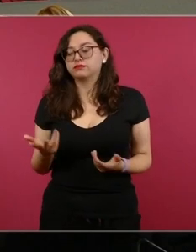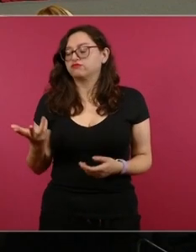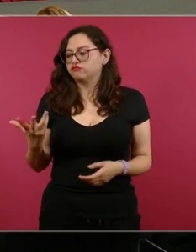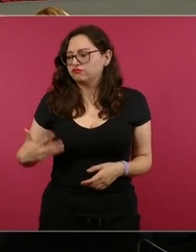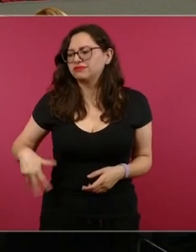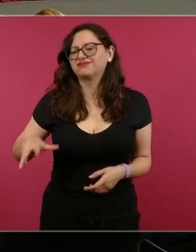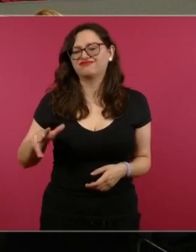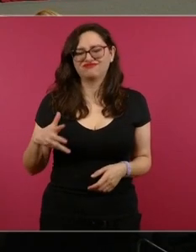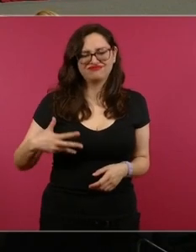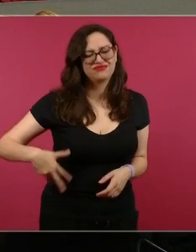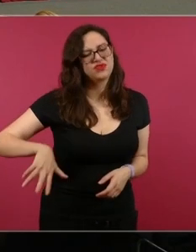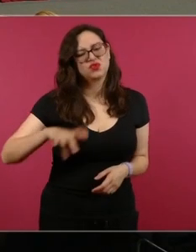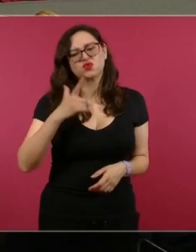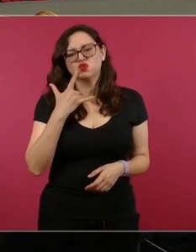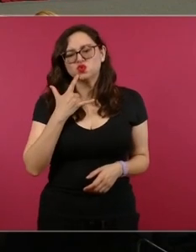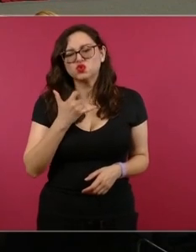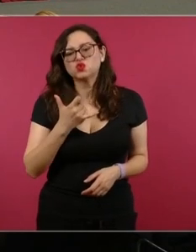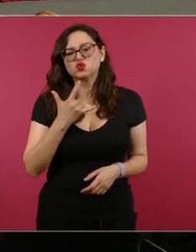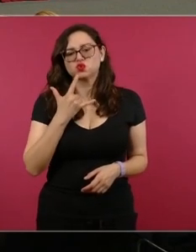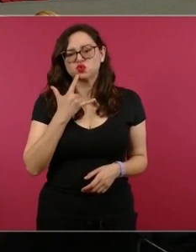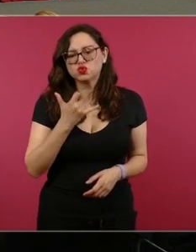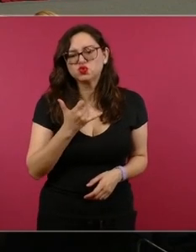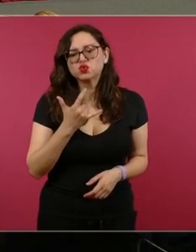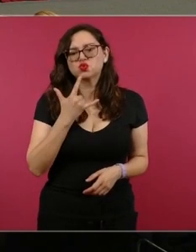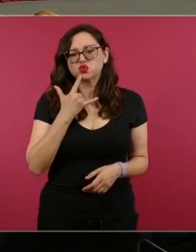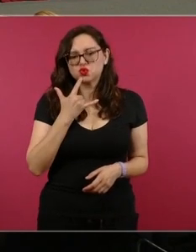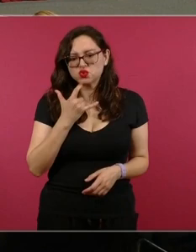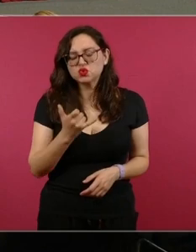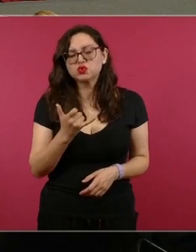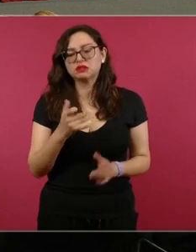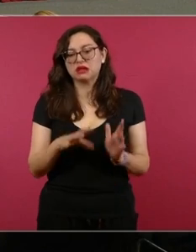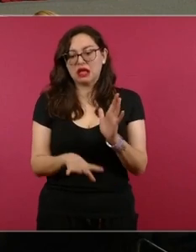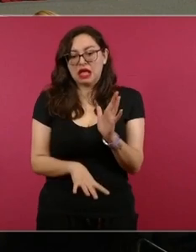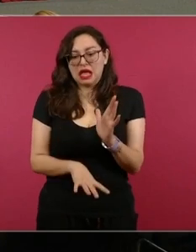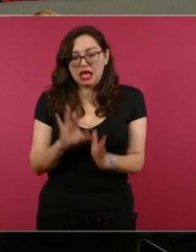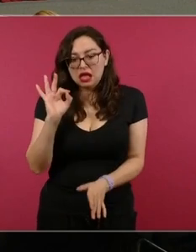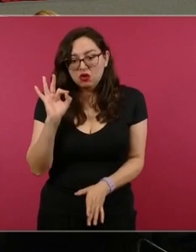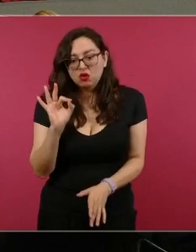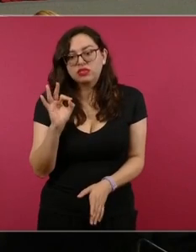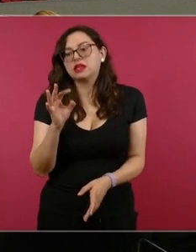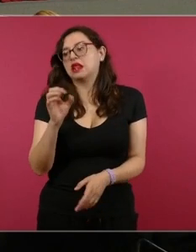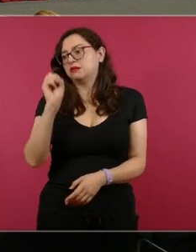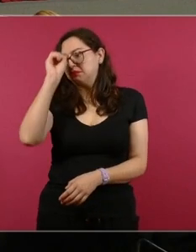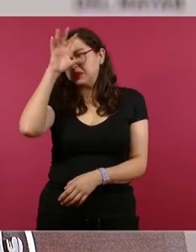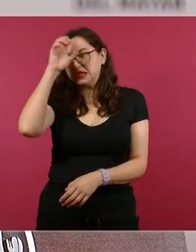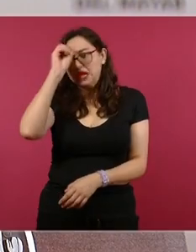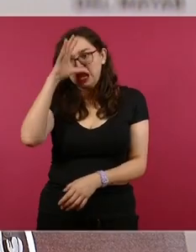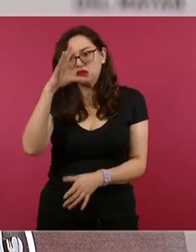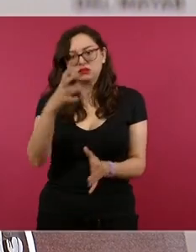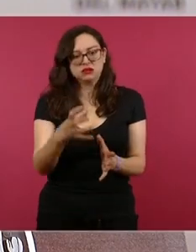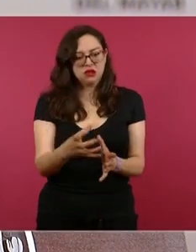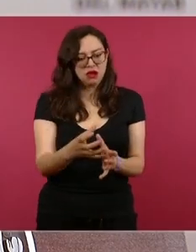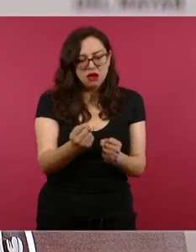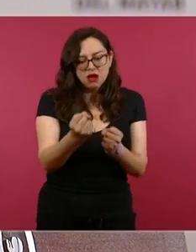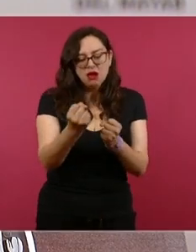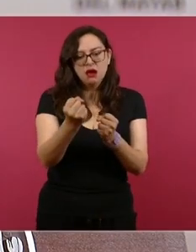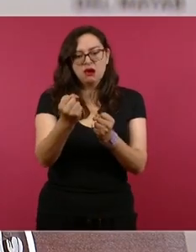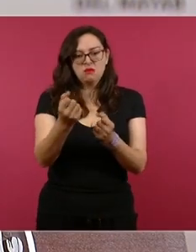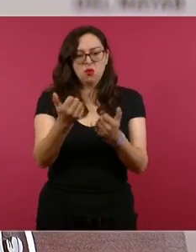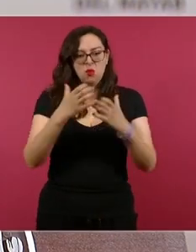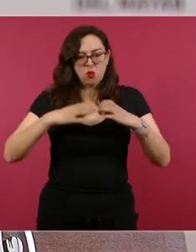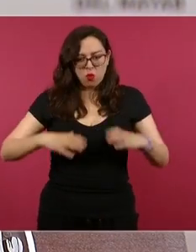esfuerzo gigantesco para encontrar y poder rescatar a los mineros que quedaron atrapados. Me voy